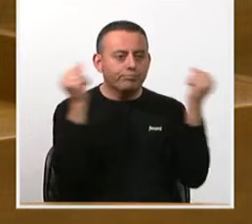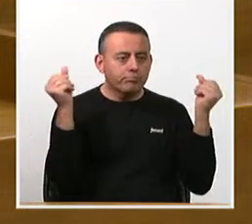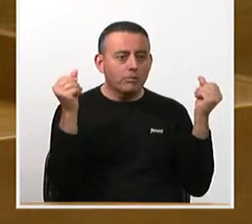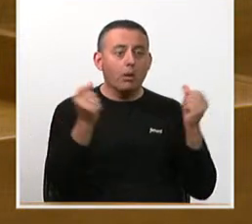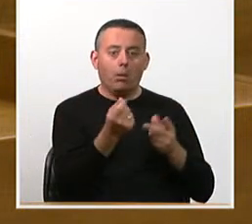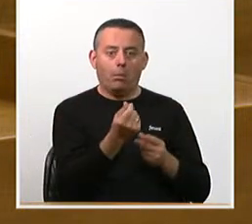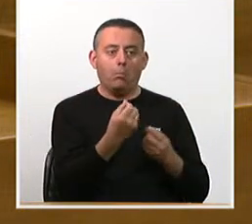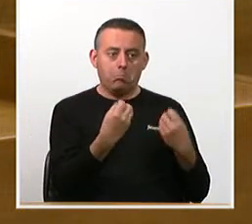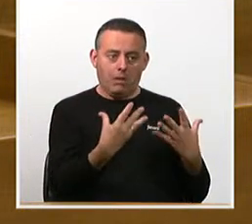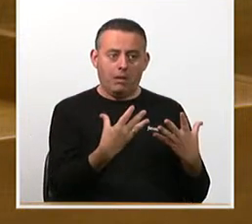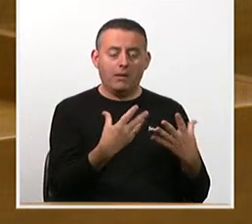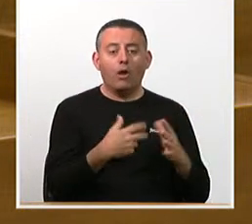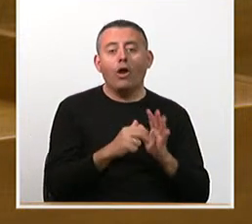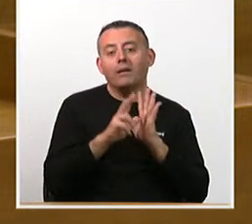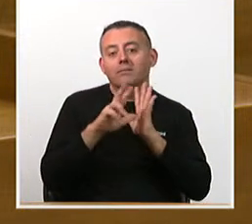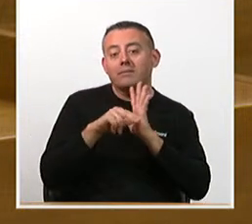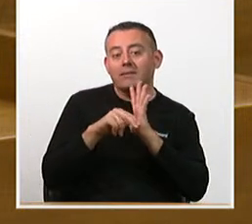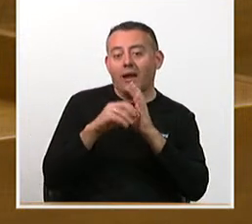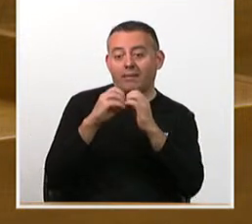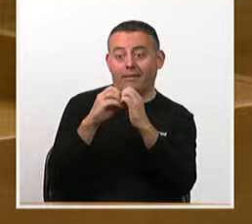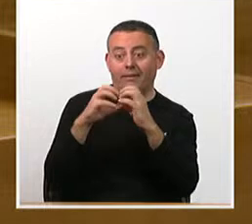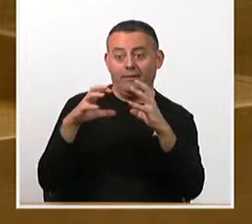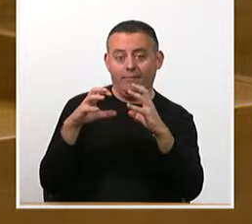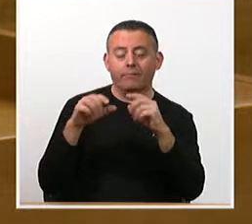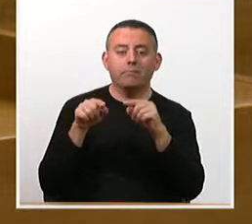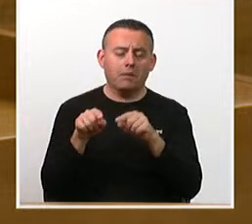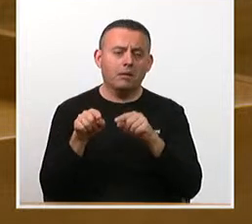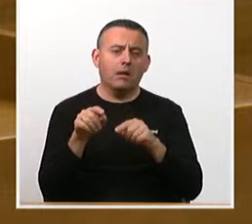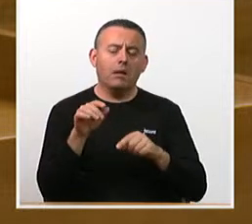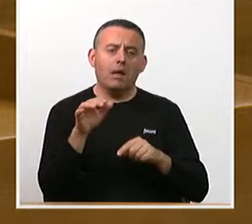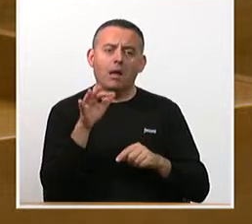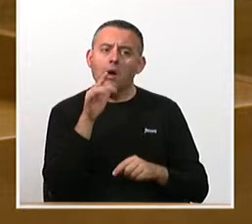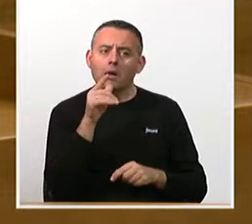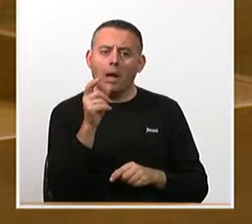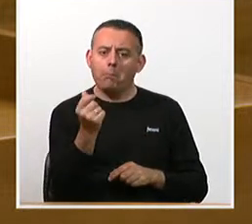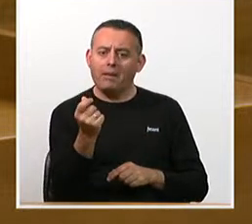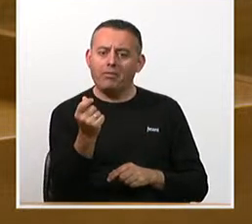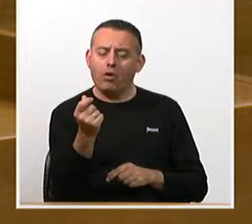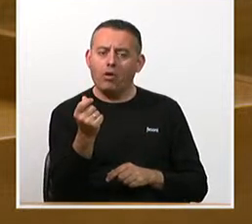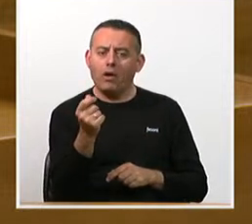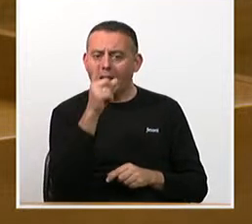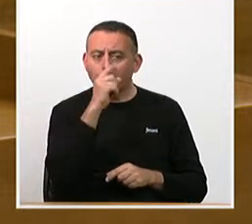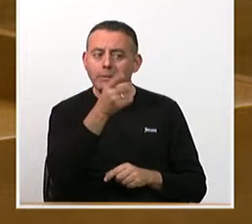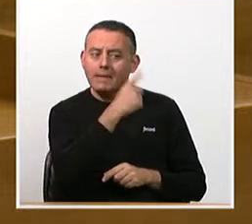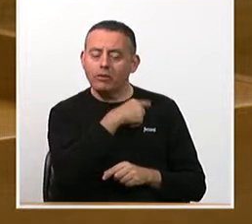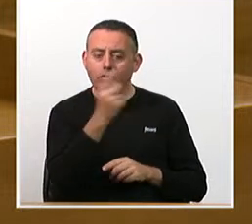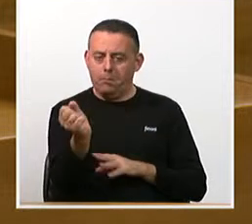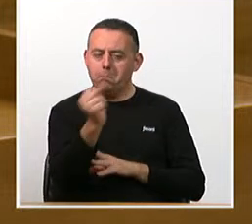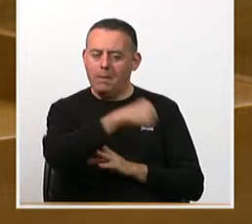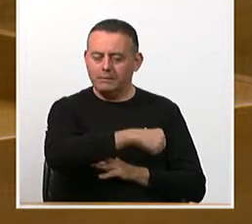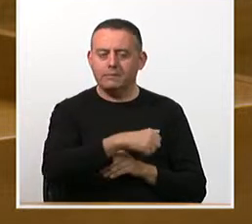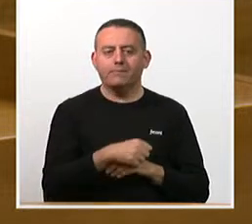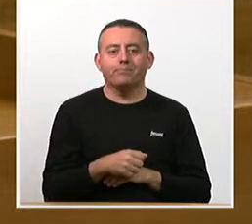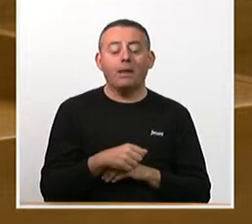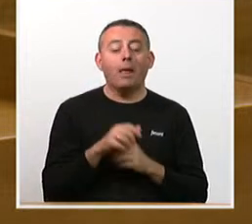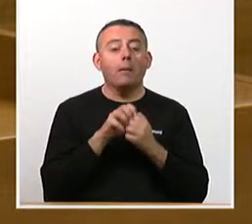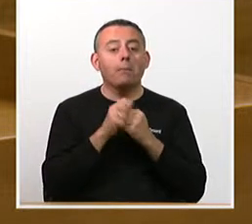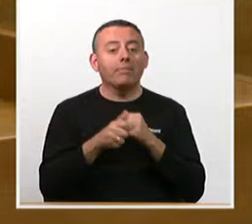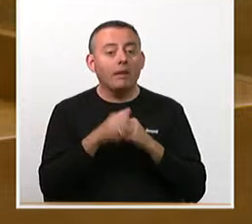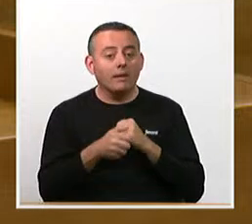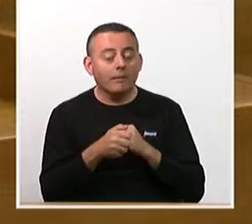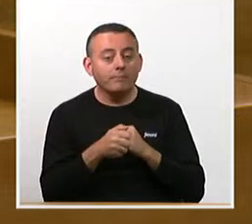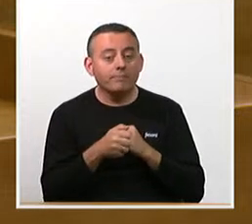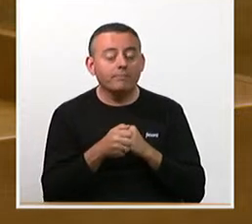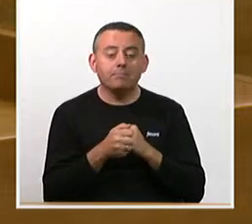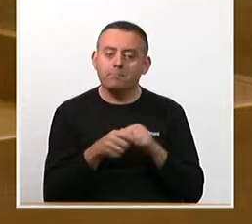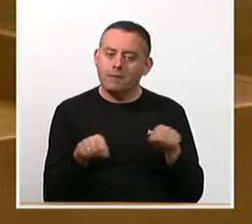las tardías mantienen también unos precios superiores a los de la campaña pasada en lo que respecta a la mandarina nos ha ocurrido